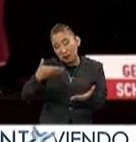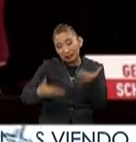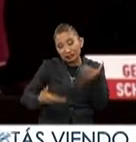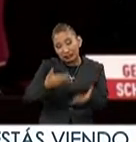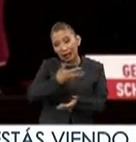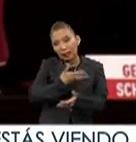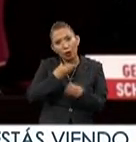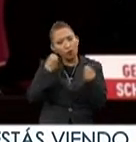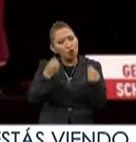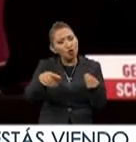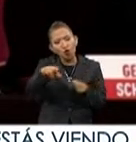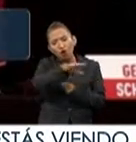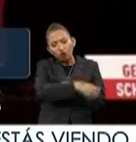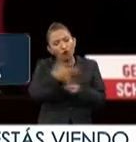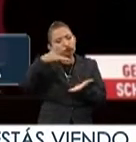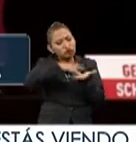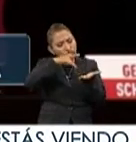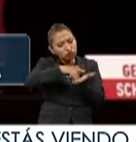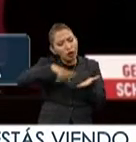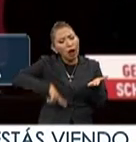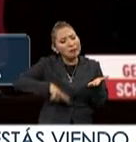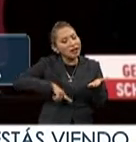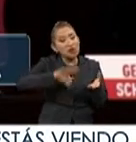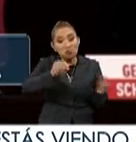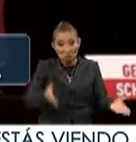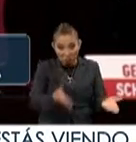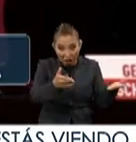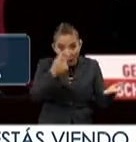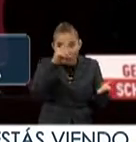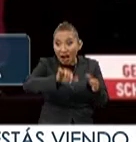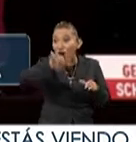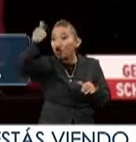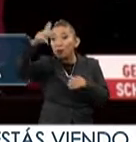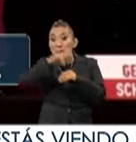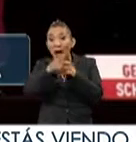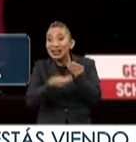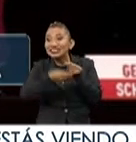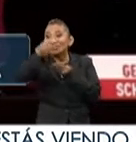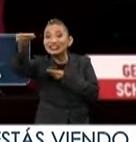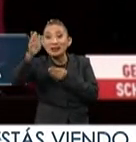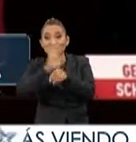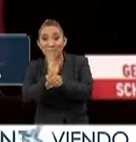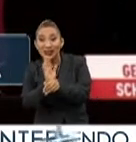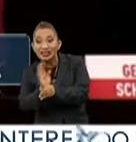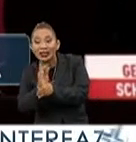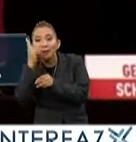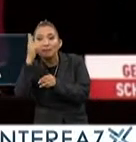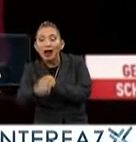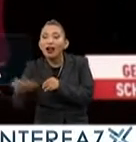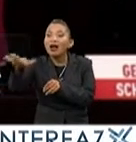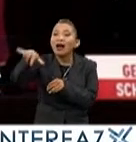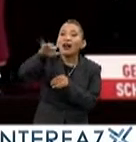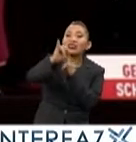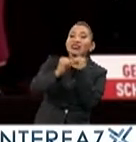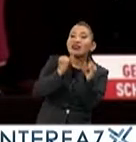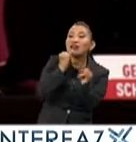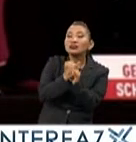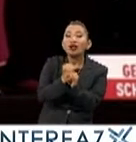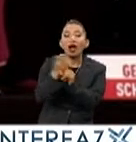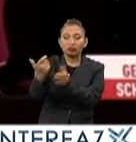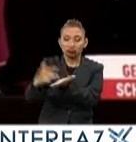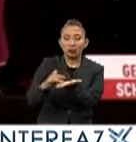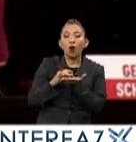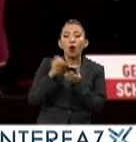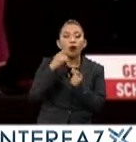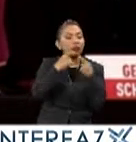tenemos muchos fondos públicos que no incentivan esta salida al exterior para buscar coproductores internacionales, y si no,